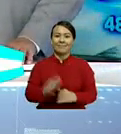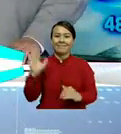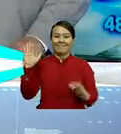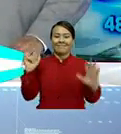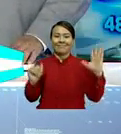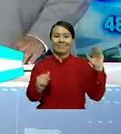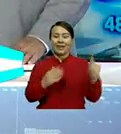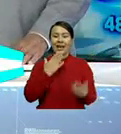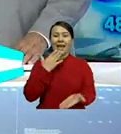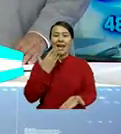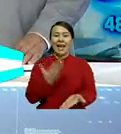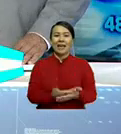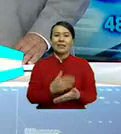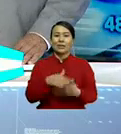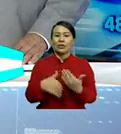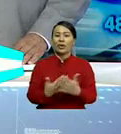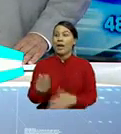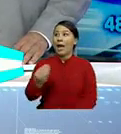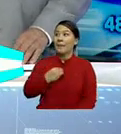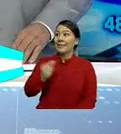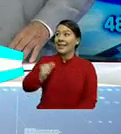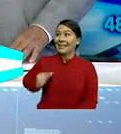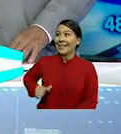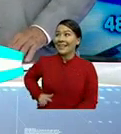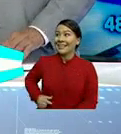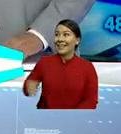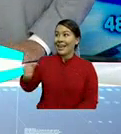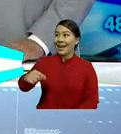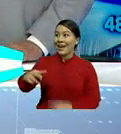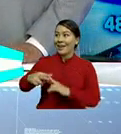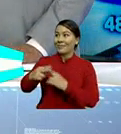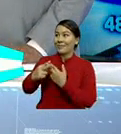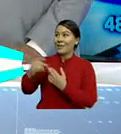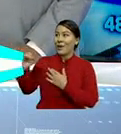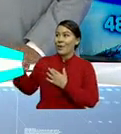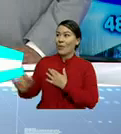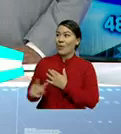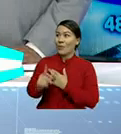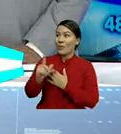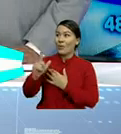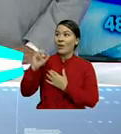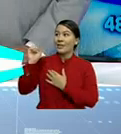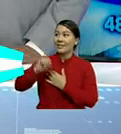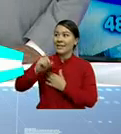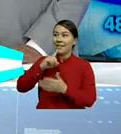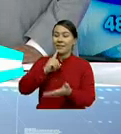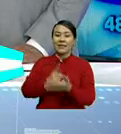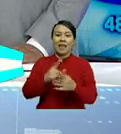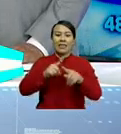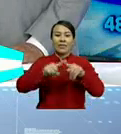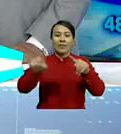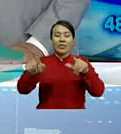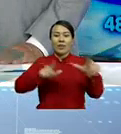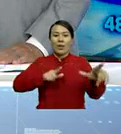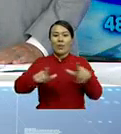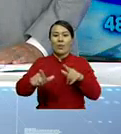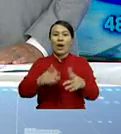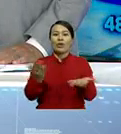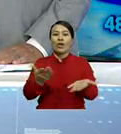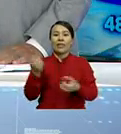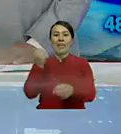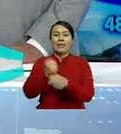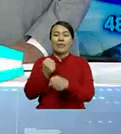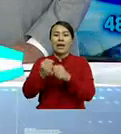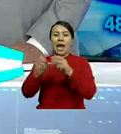gracias por todo el dato que nos has dado el inicio de las fiestas julianas. Efectivamente hay diferentes sectores de la ciudad en el que se está trabajando